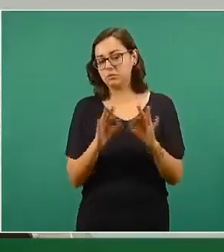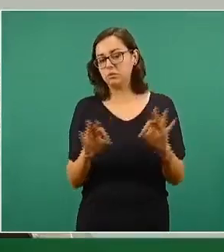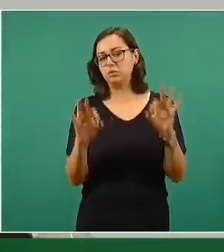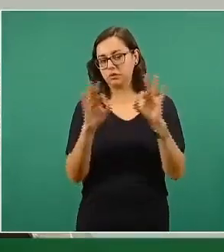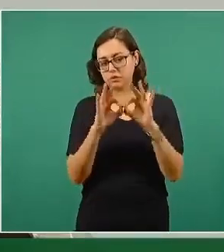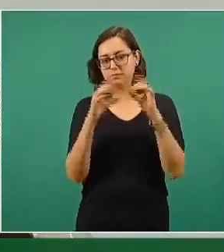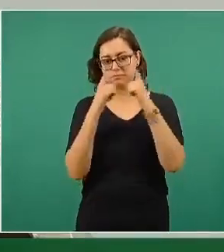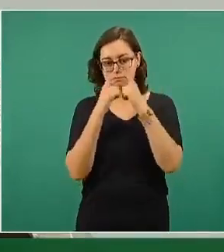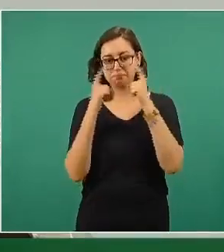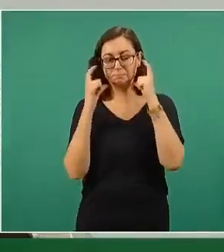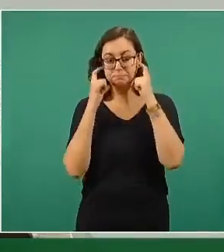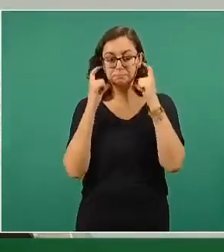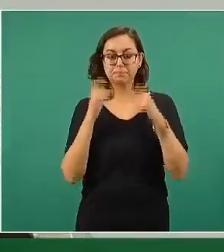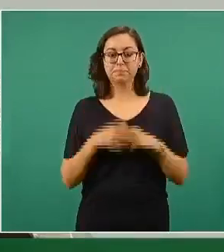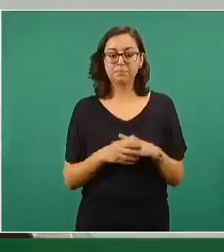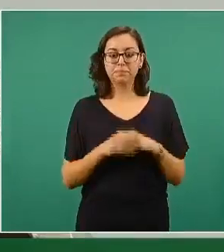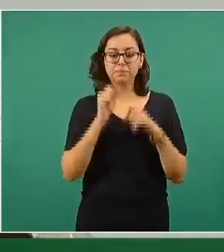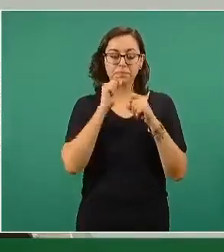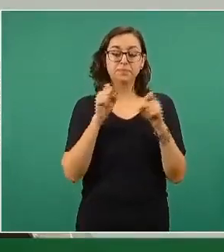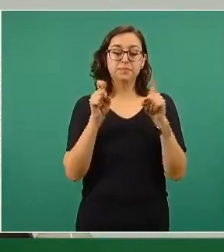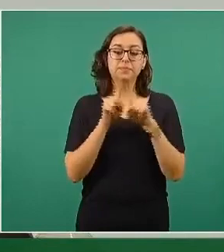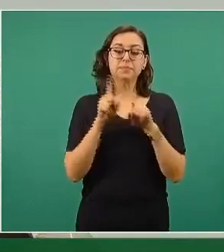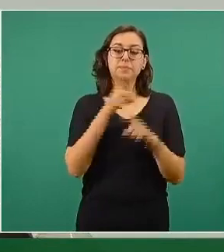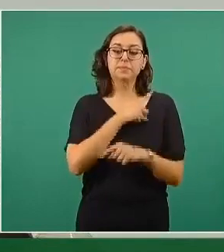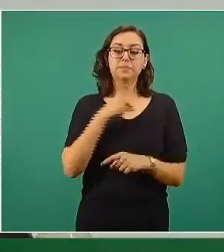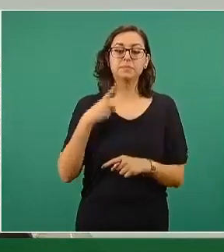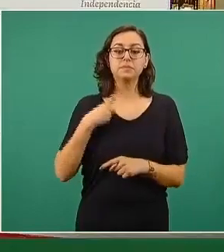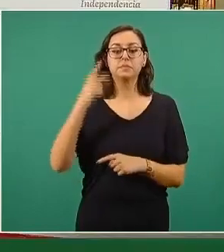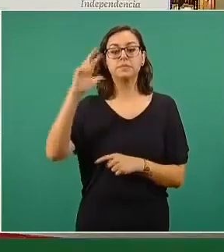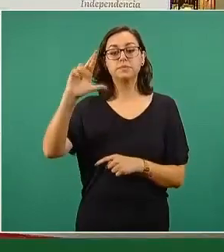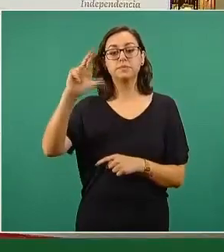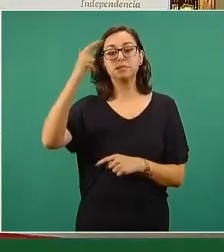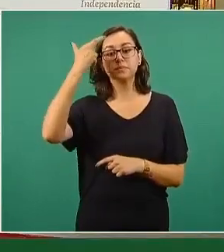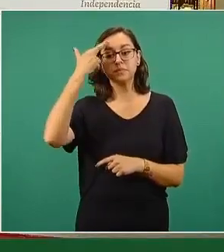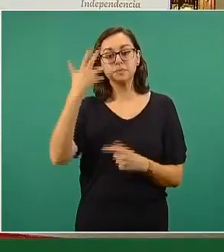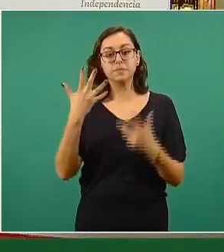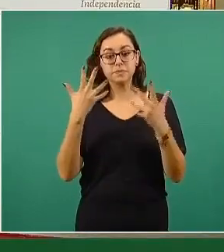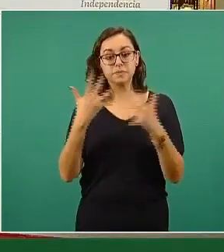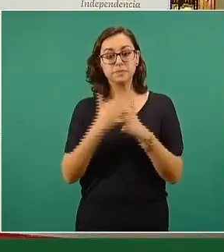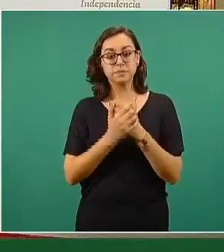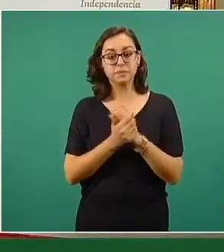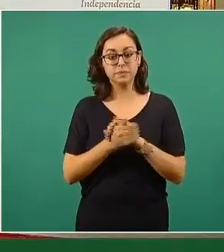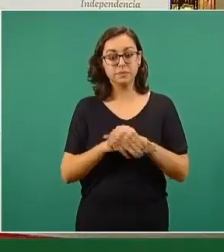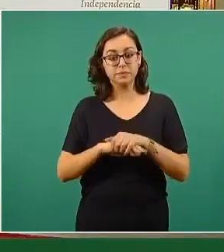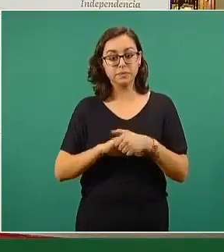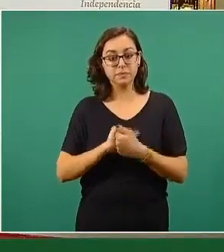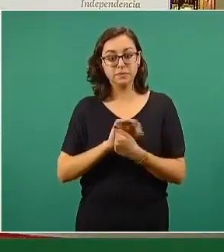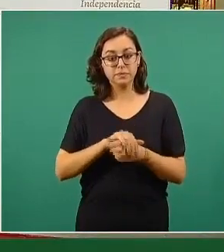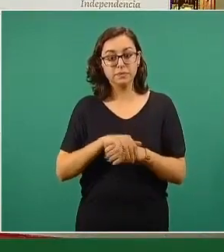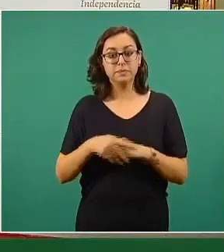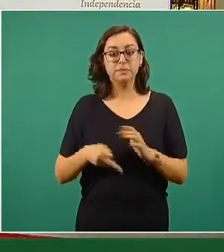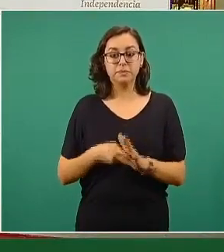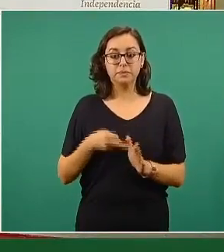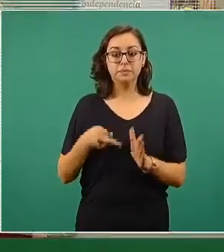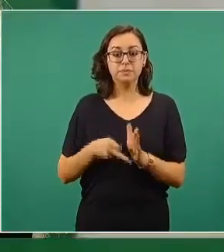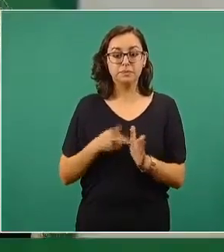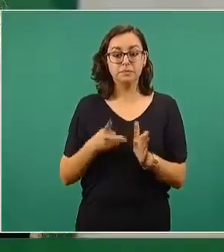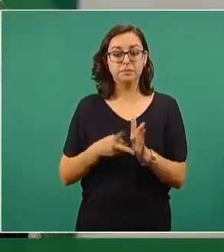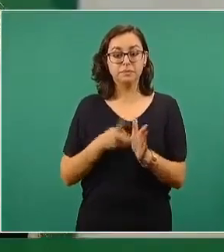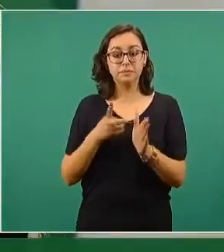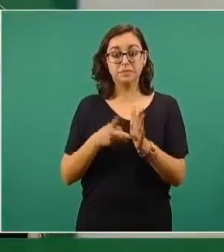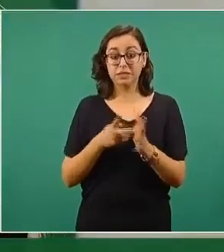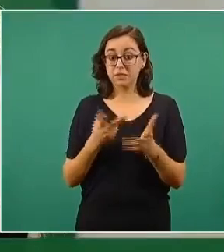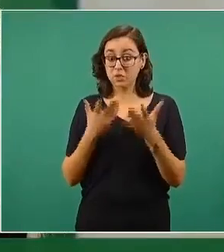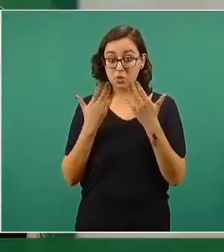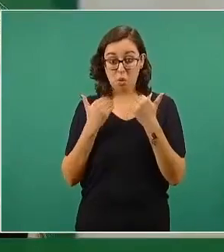de las recomendaciones. También hay que recordar el lavado de manos con agua y jabón, y si no tengo